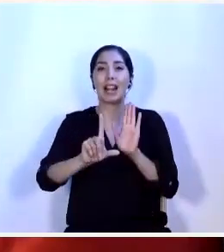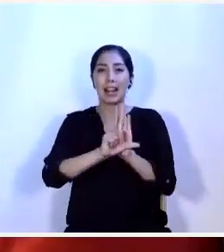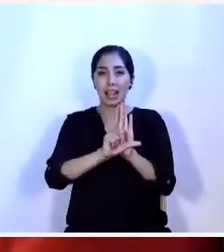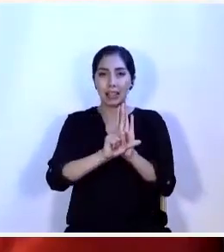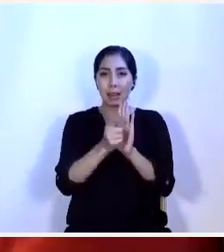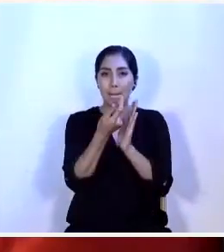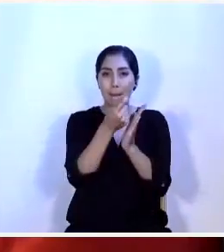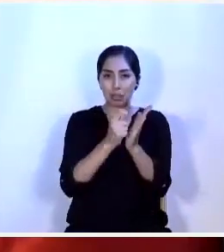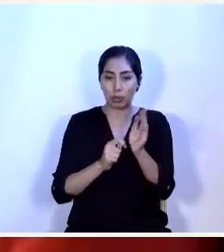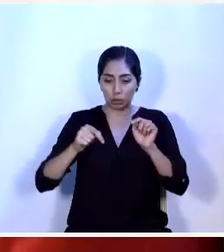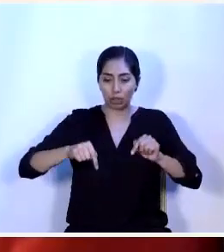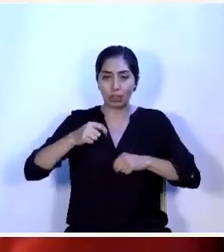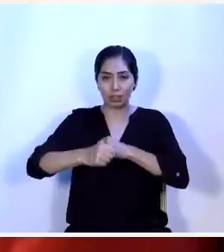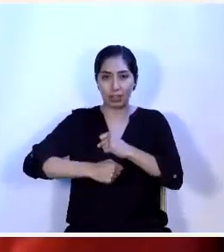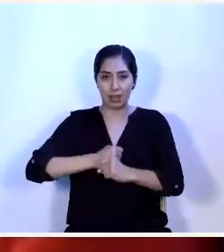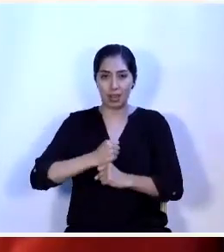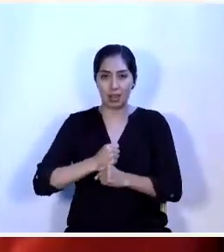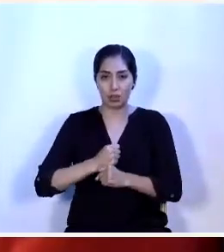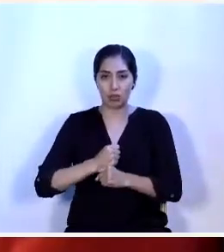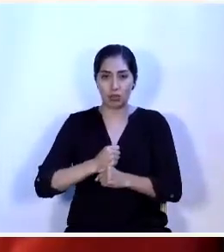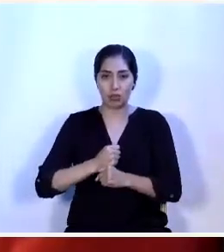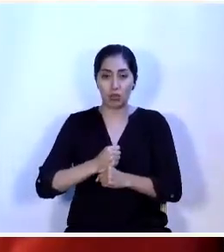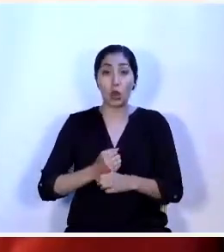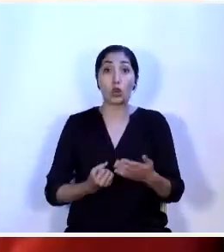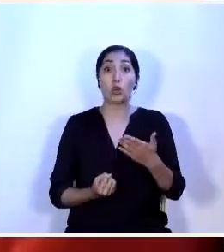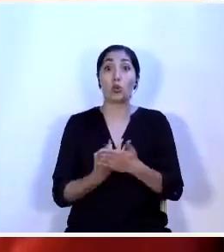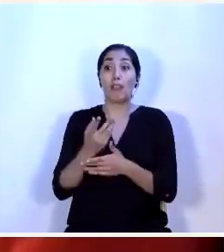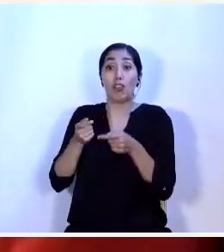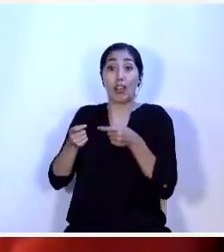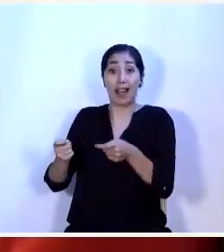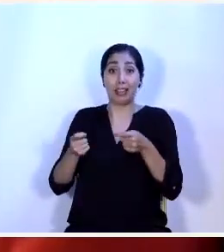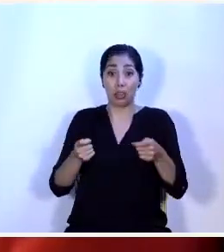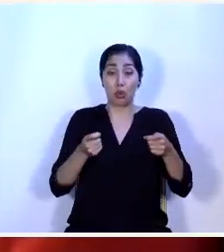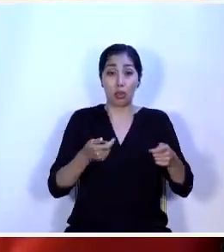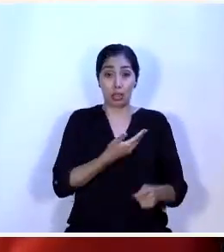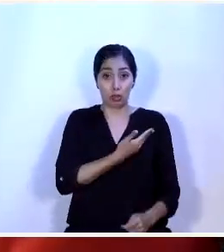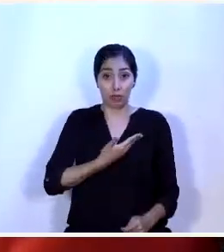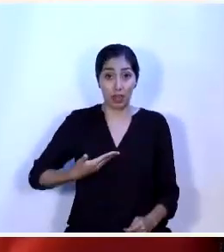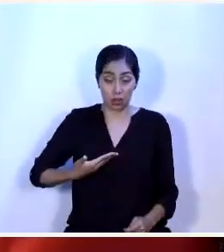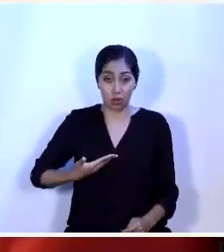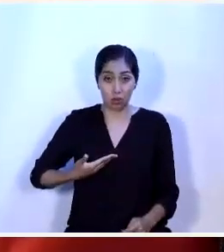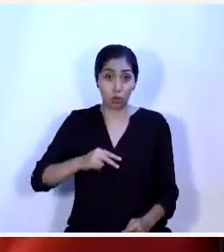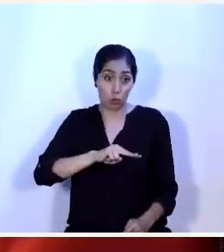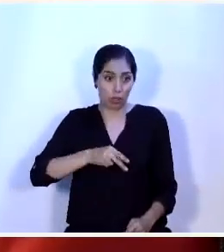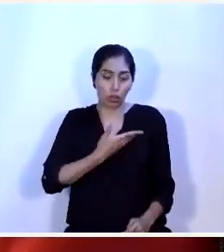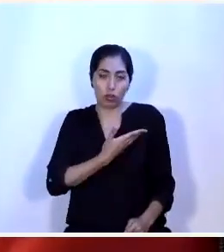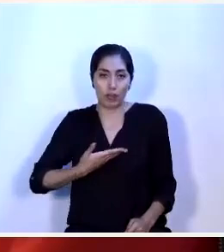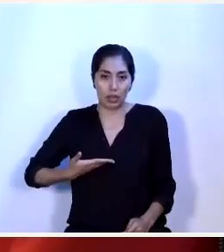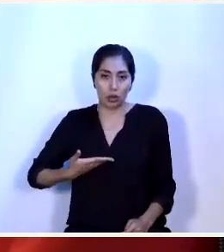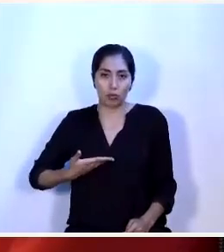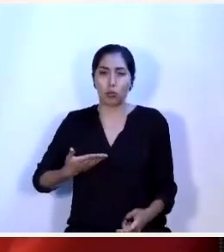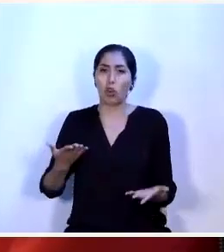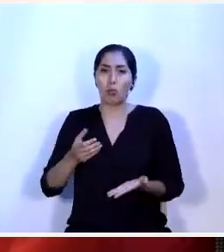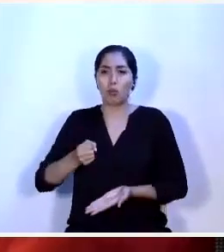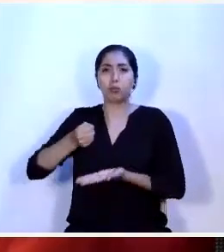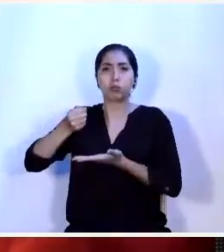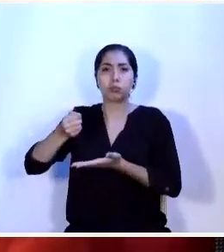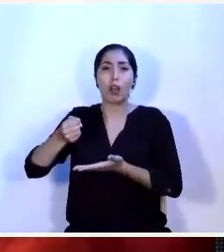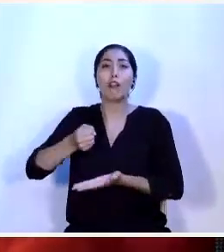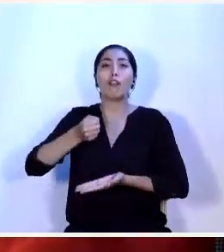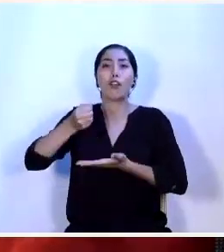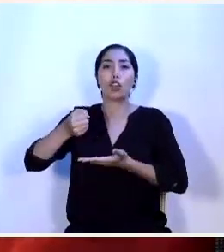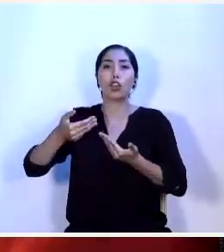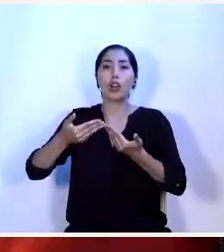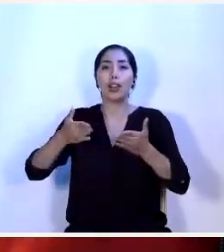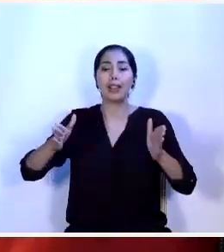de este año. Los nuevos gastos que lleve adelante el gobierno, nuestro gobierno, se financiarán con los fondos de libre disposición de la